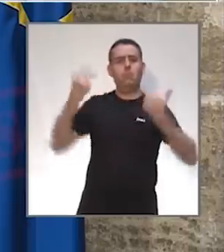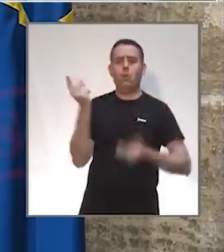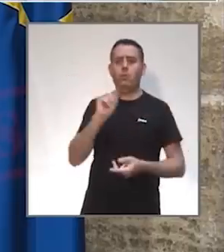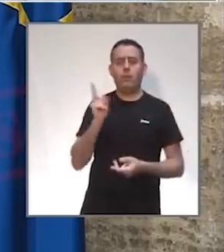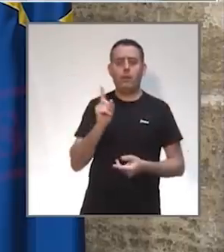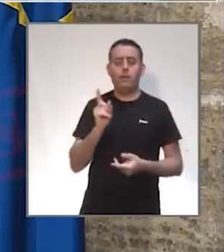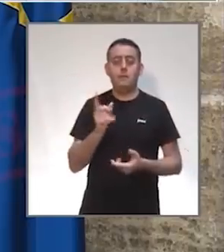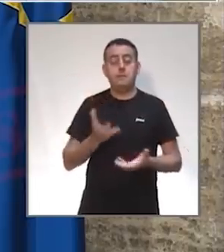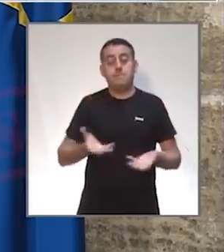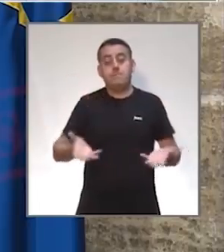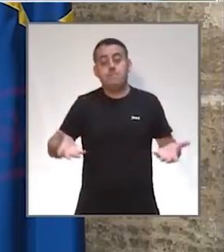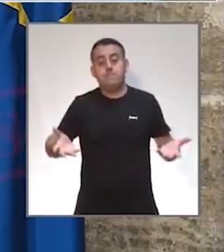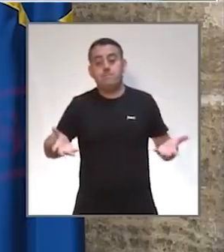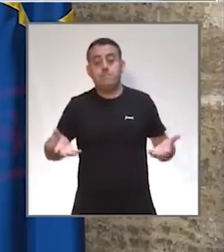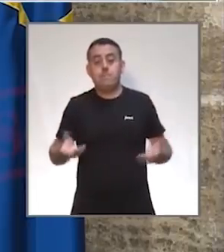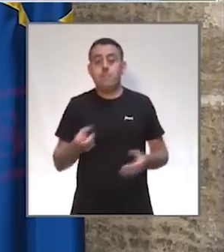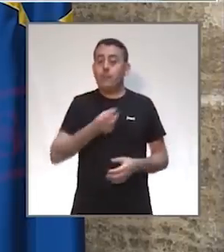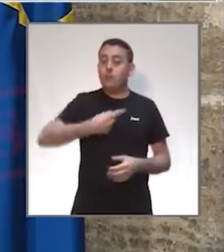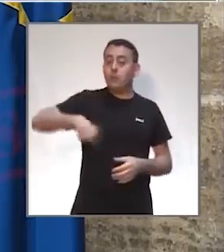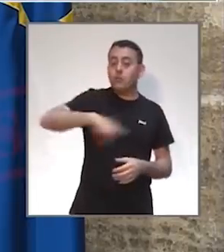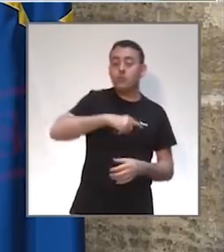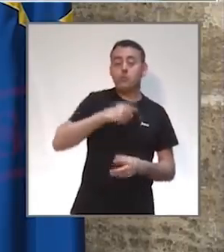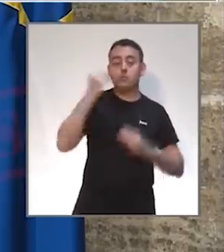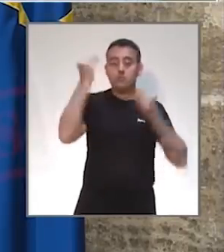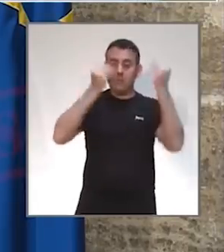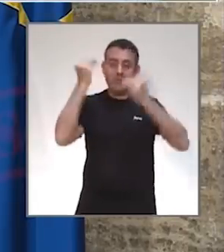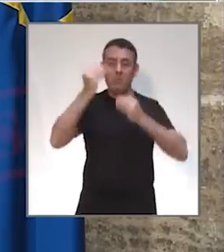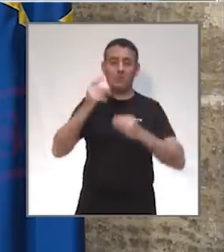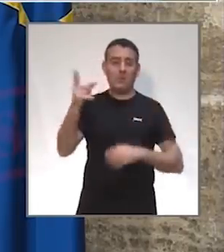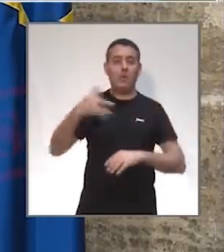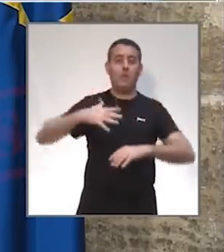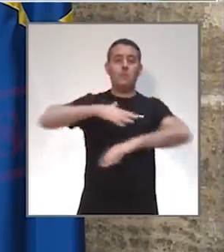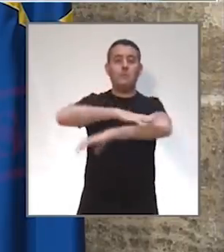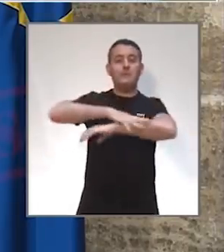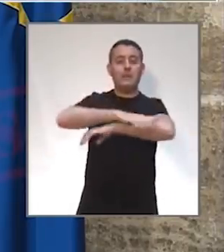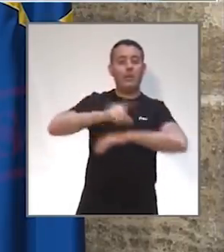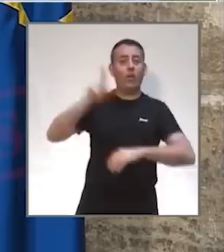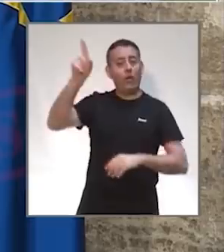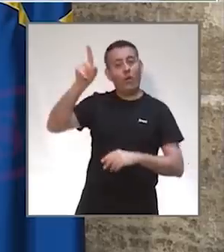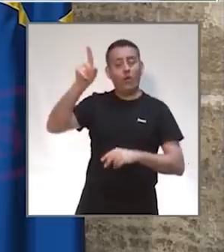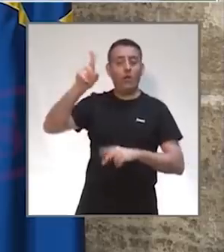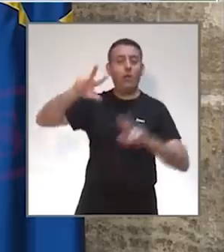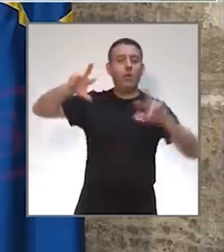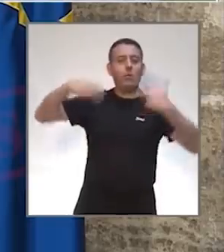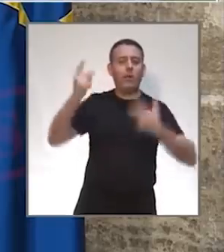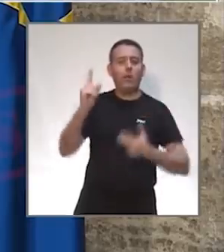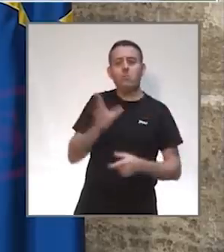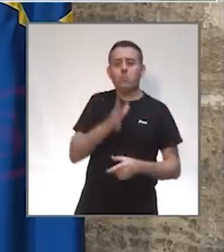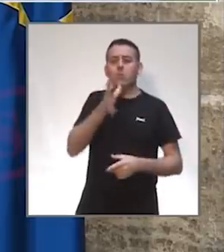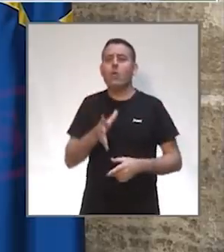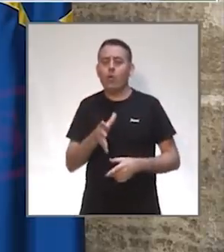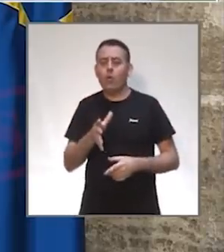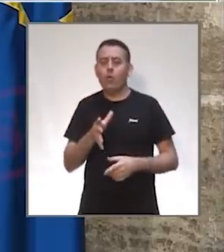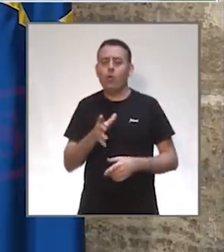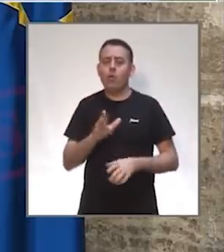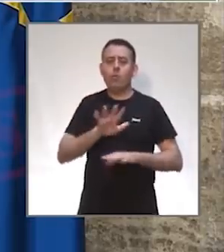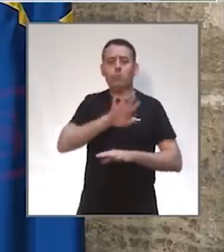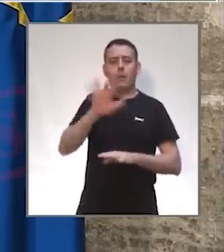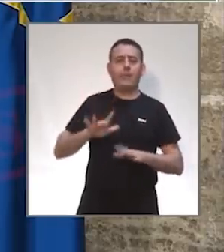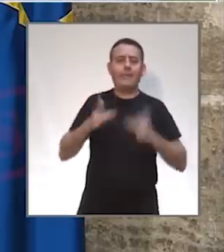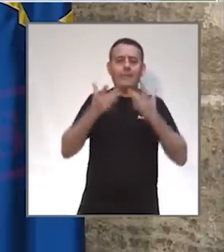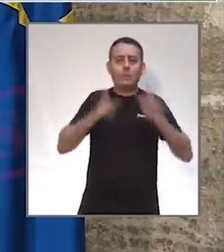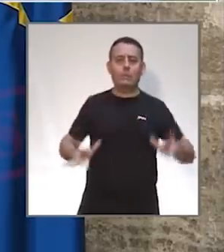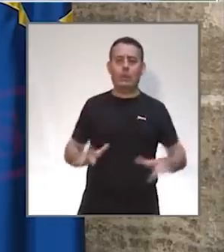las PCR, y por lo tanto no tienen un mapa epidemiológico de lo que está pasando en esa zona. Y por lo tanto temen